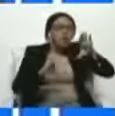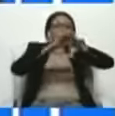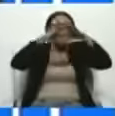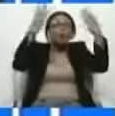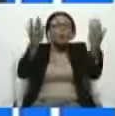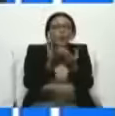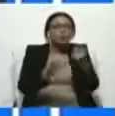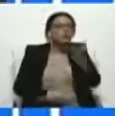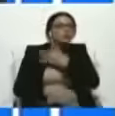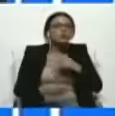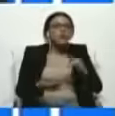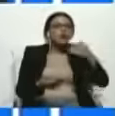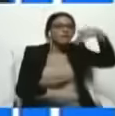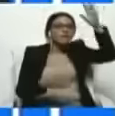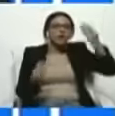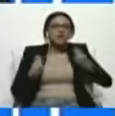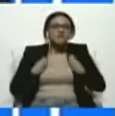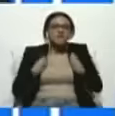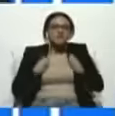tocar.